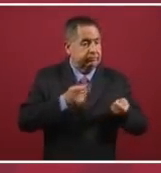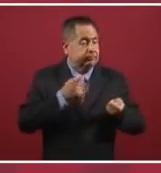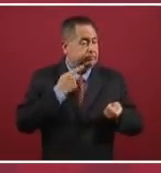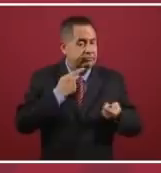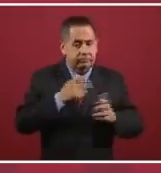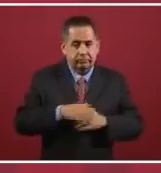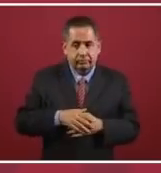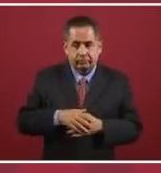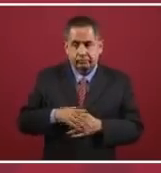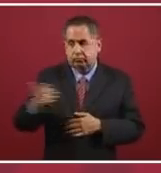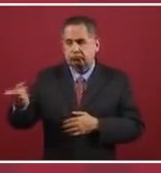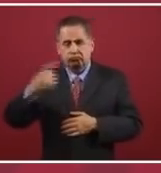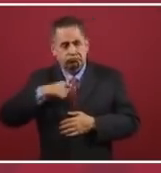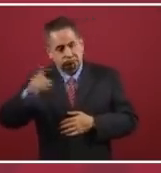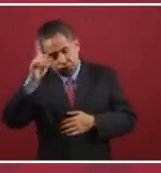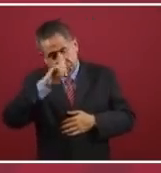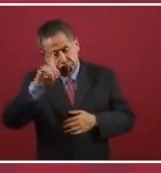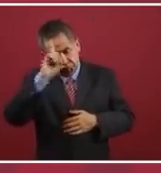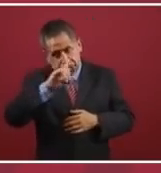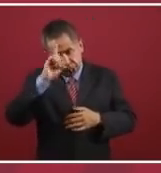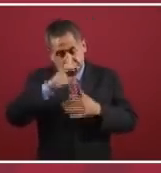haciendo recomendaciones